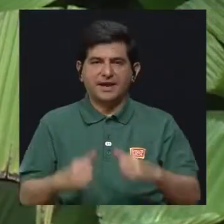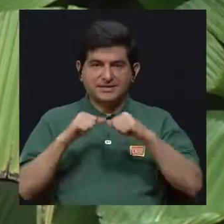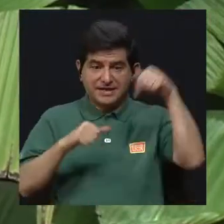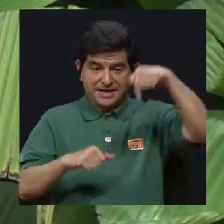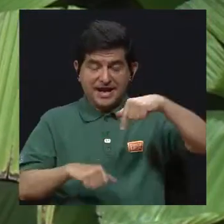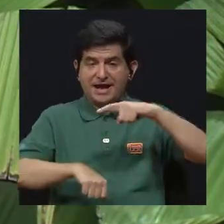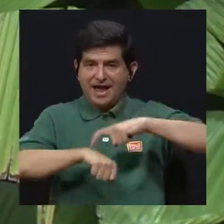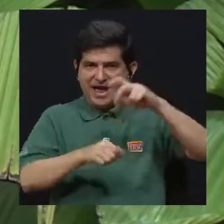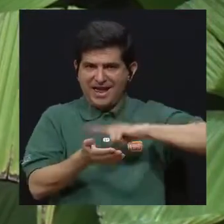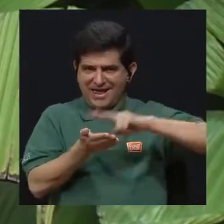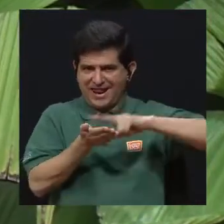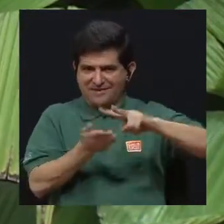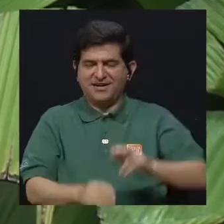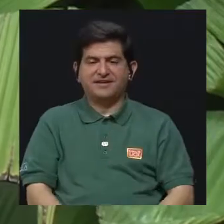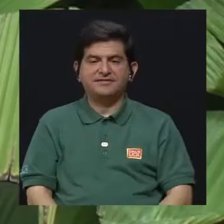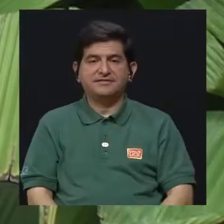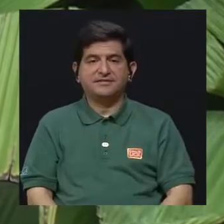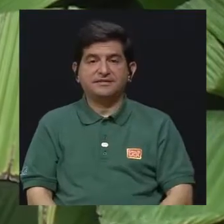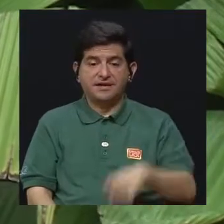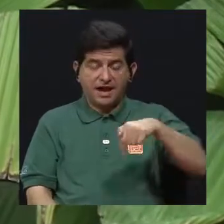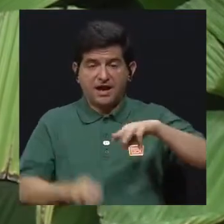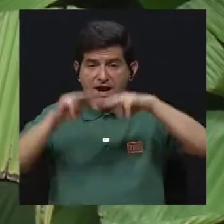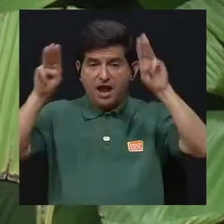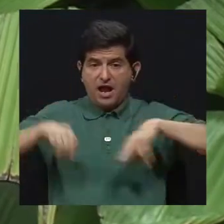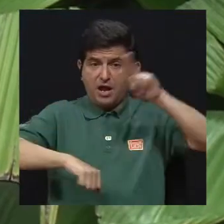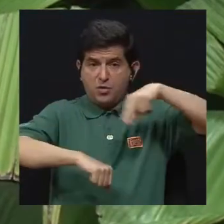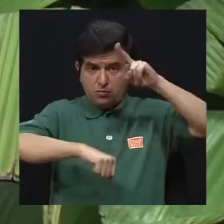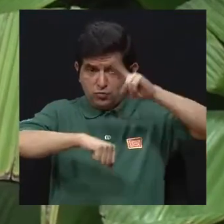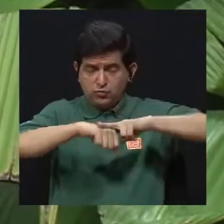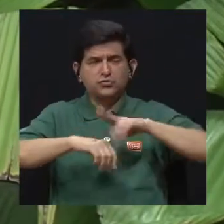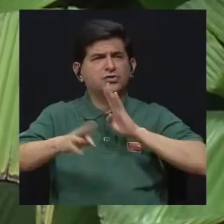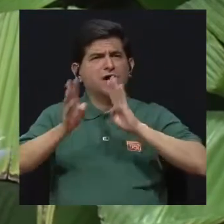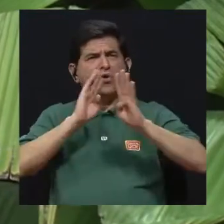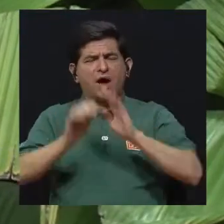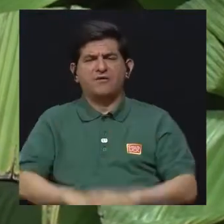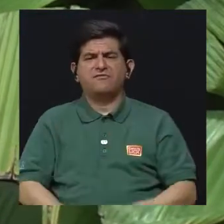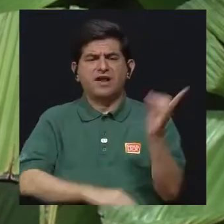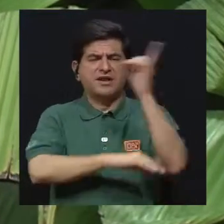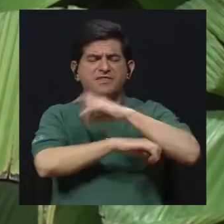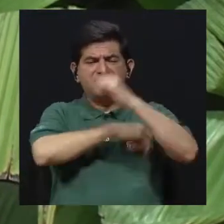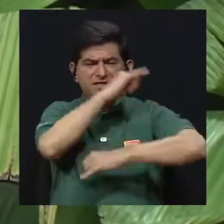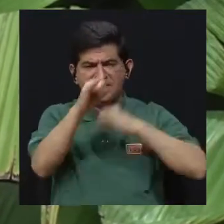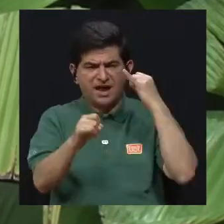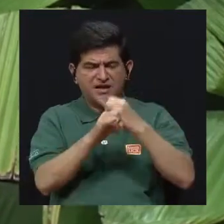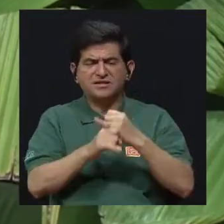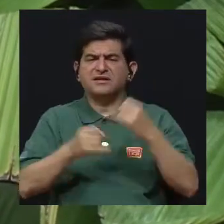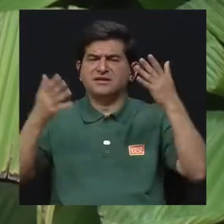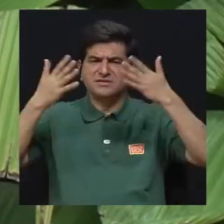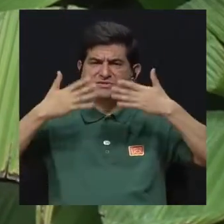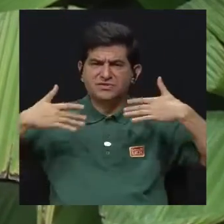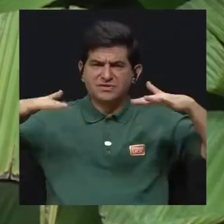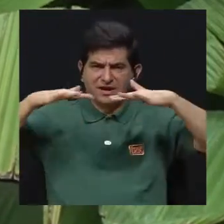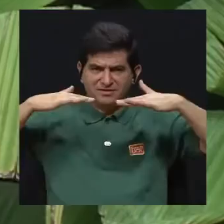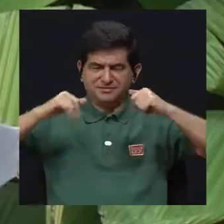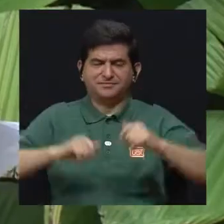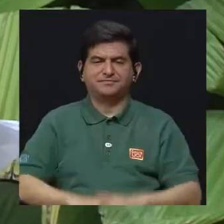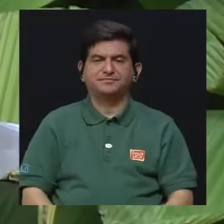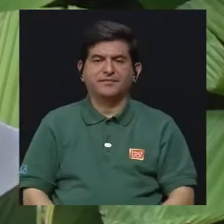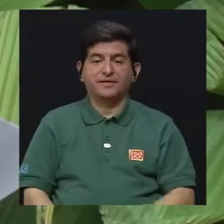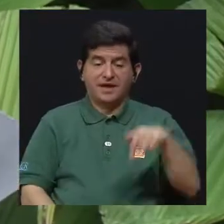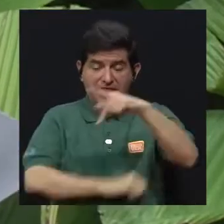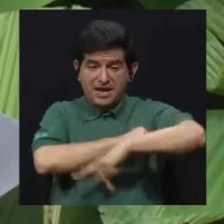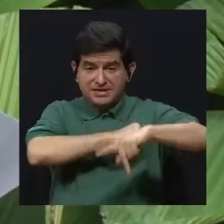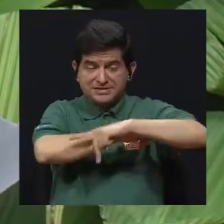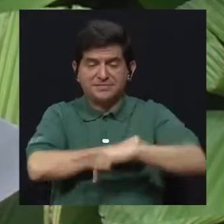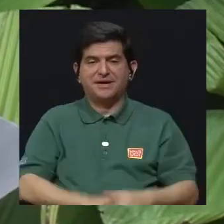Seguimos acá en Era Verde y nos encontramos desde el Museo Nacional hablando sobre el Día Internacional del Medio Ambiente en